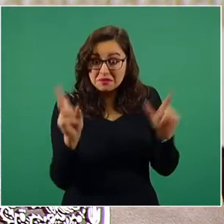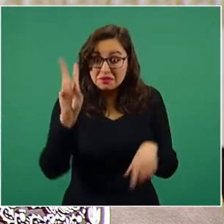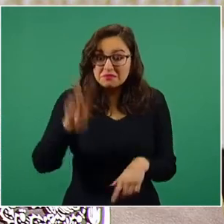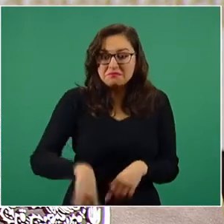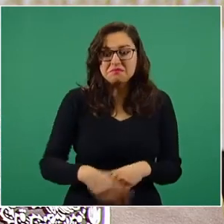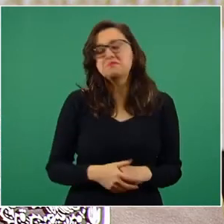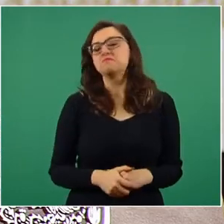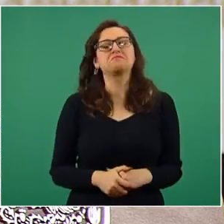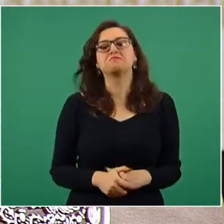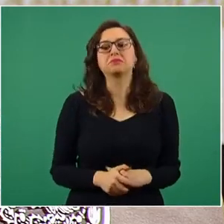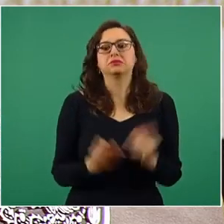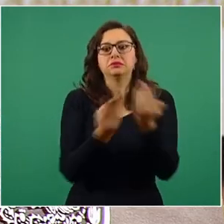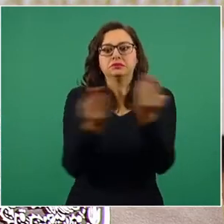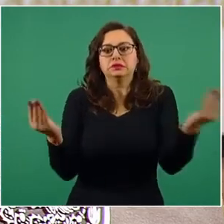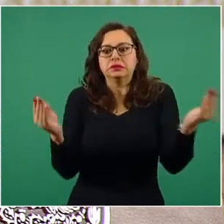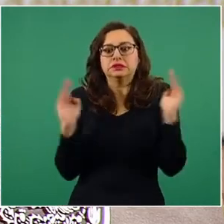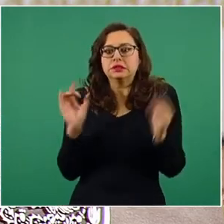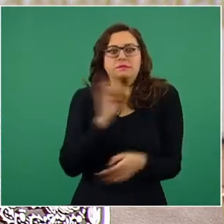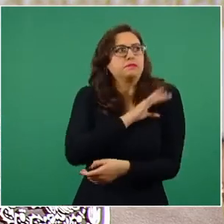Y eso no es vida.